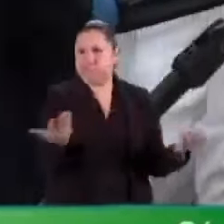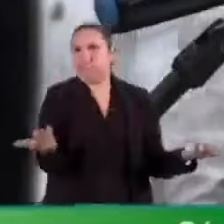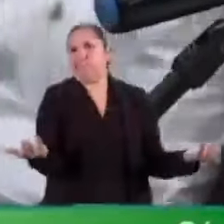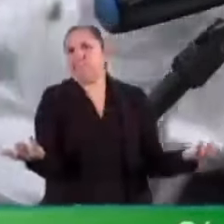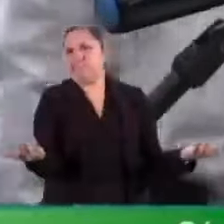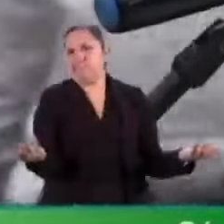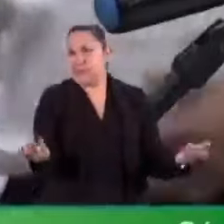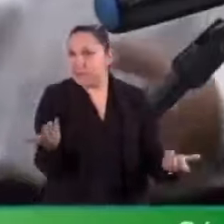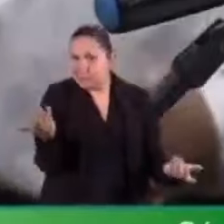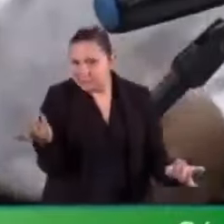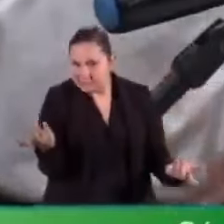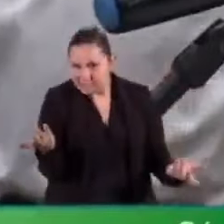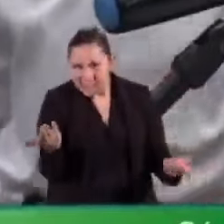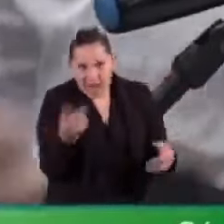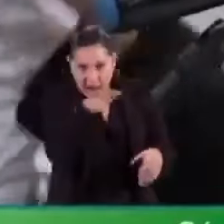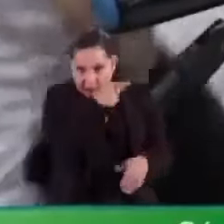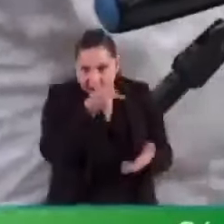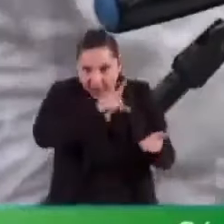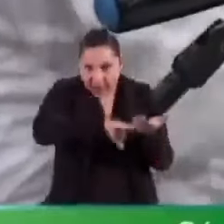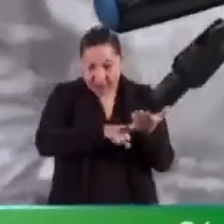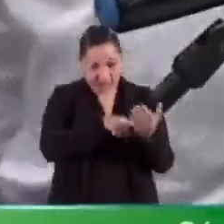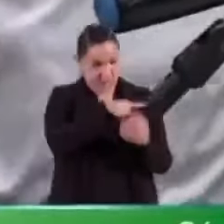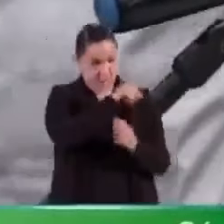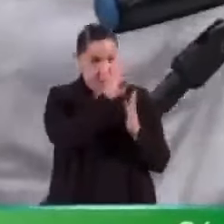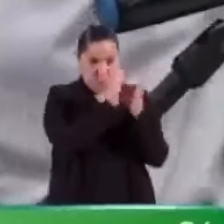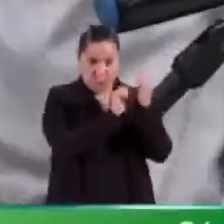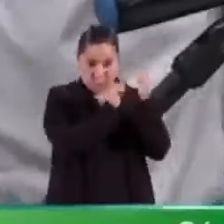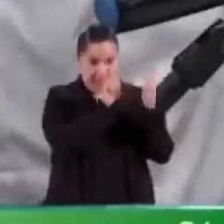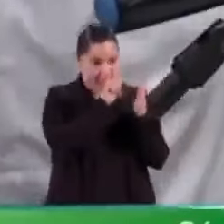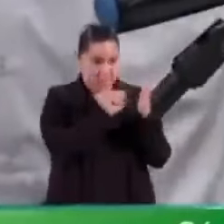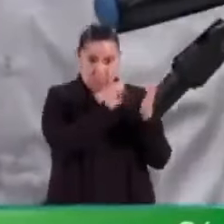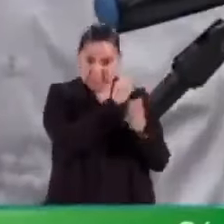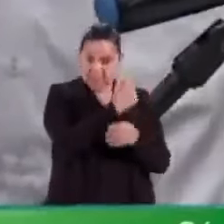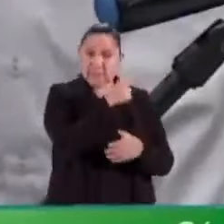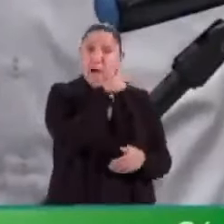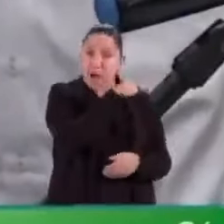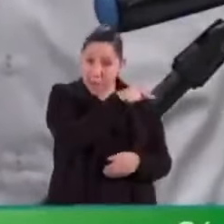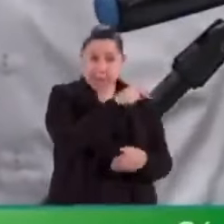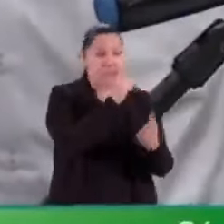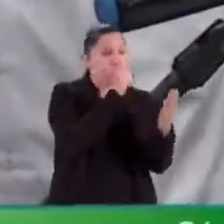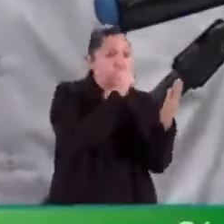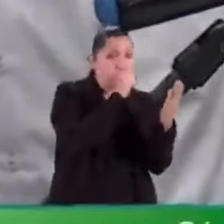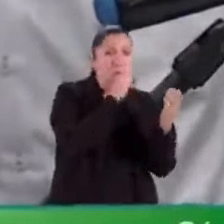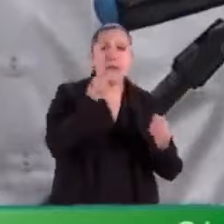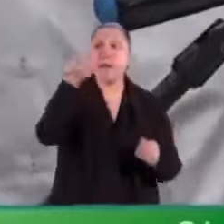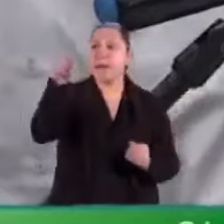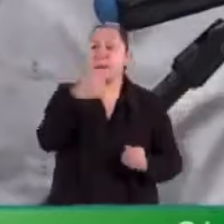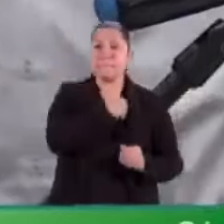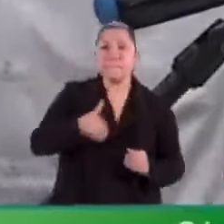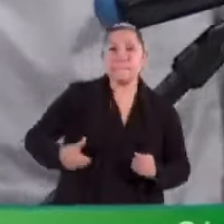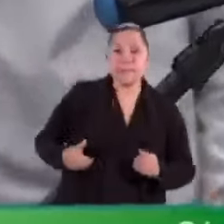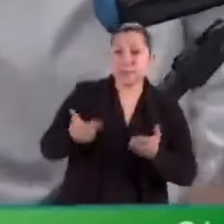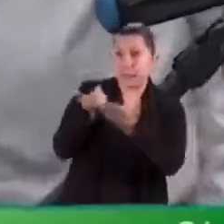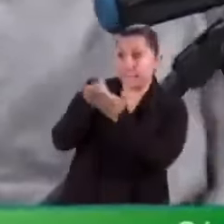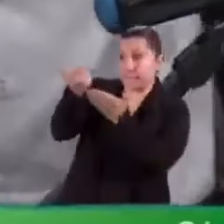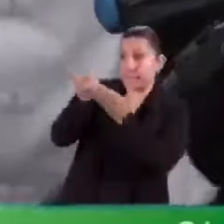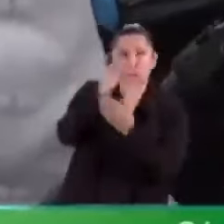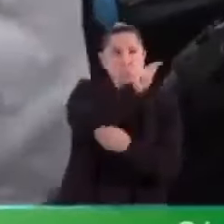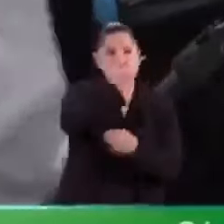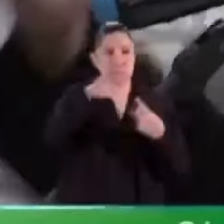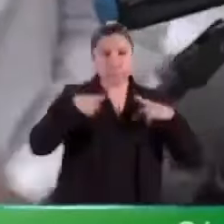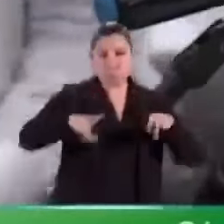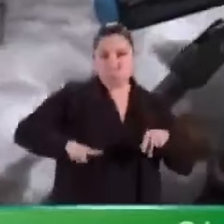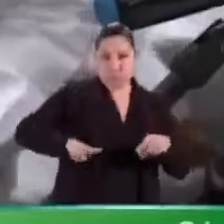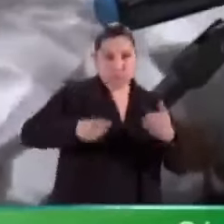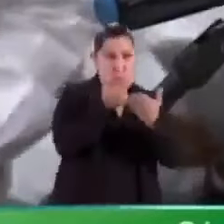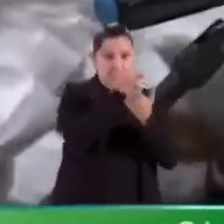artículo 127 constitucional que ningún servidor público puede ganar más que el presidente de la República. Pero